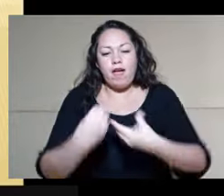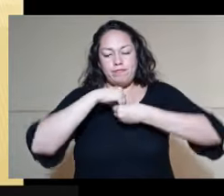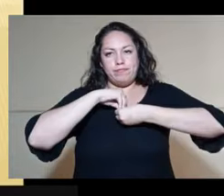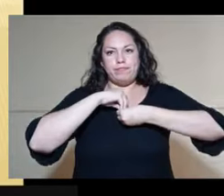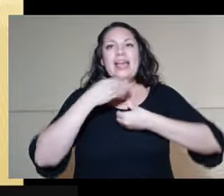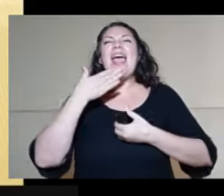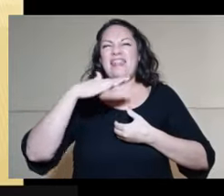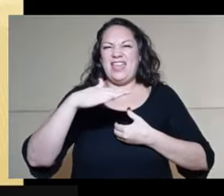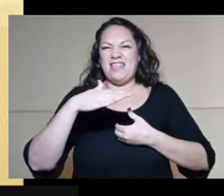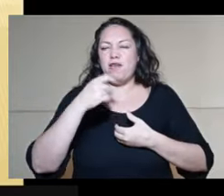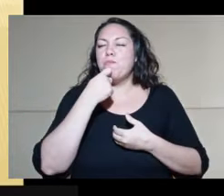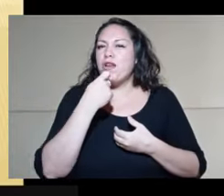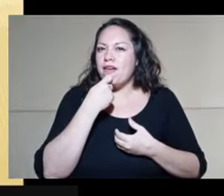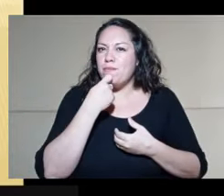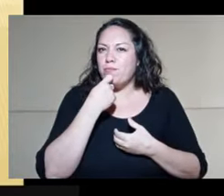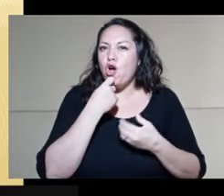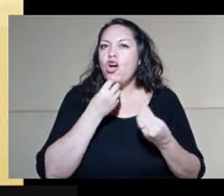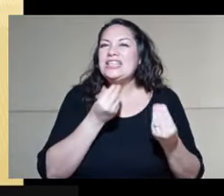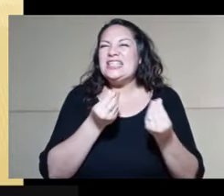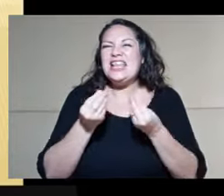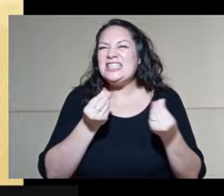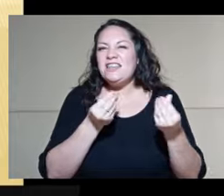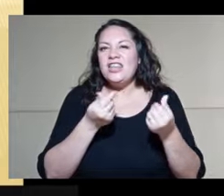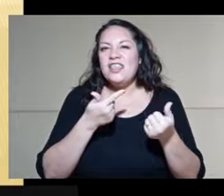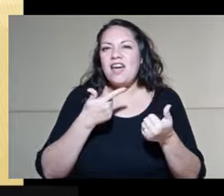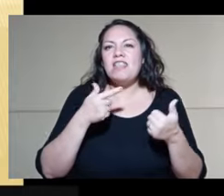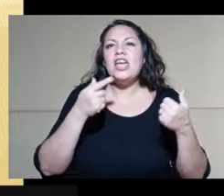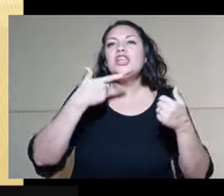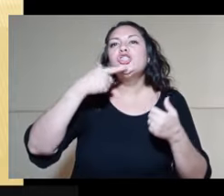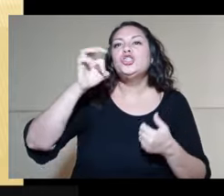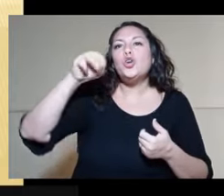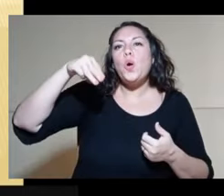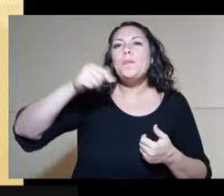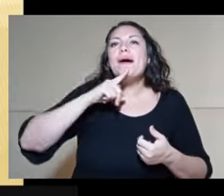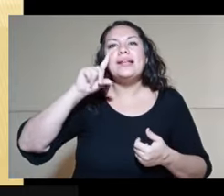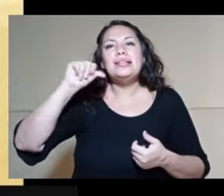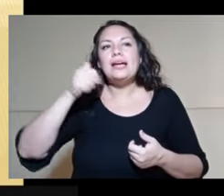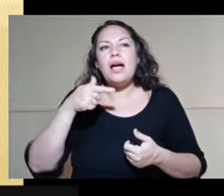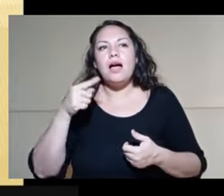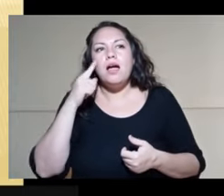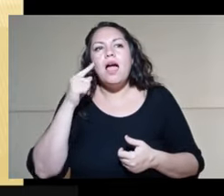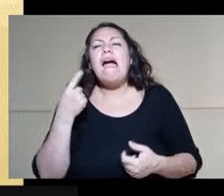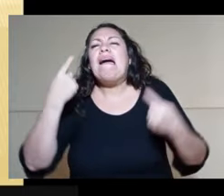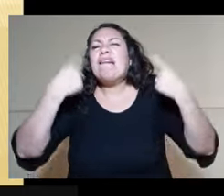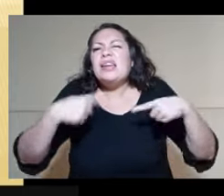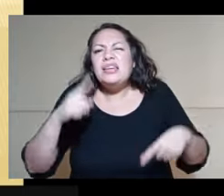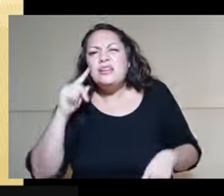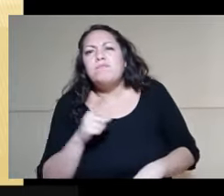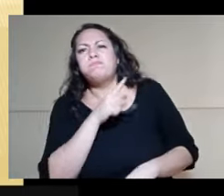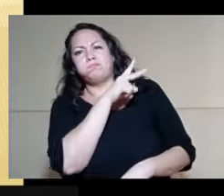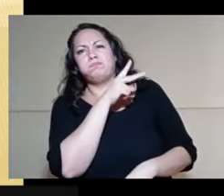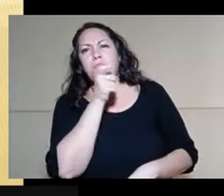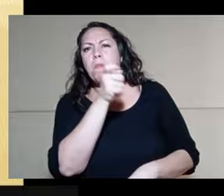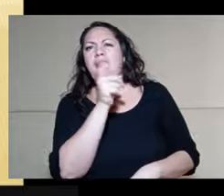información a través de nuestros receptores sensitivos. Y bueno, ¿y qué es la sensibilidad somática? Entonces nosotros hablamos de una